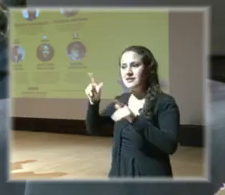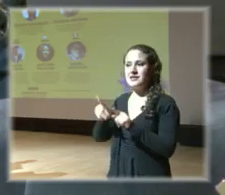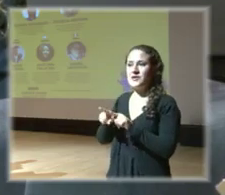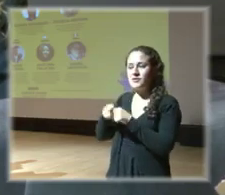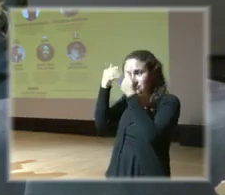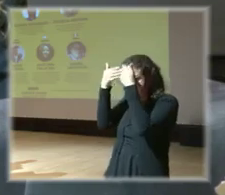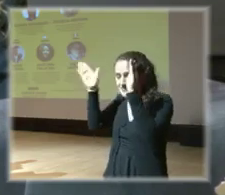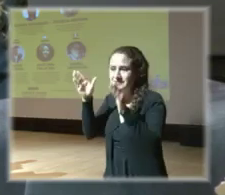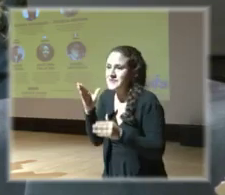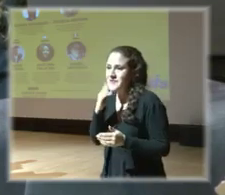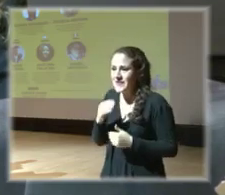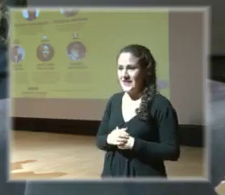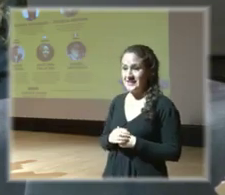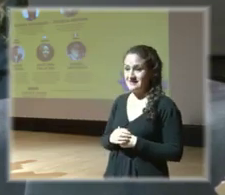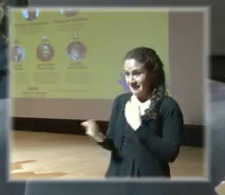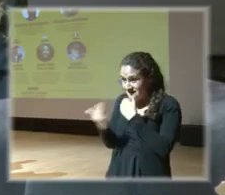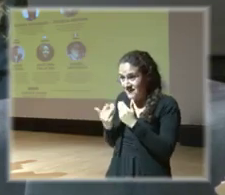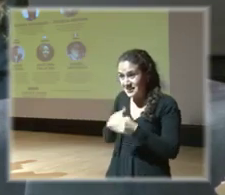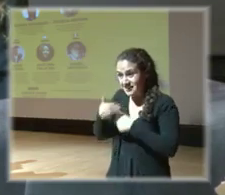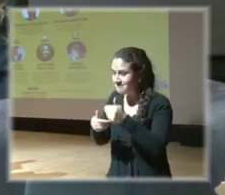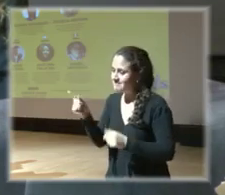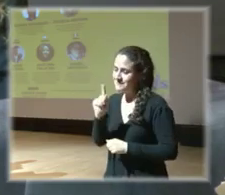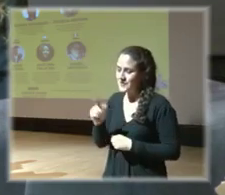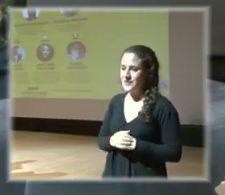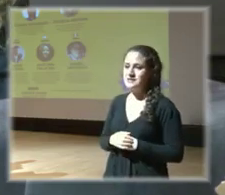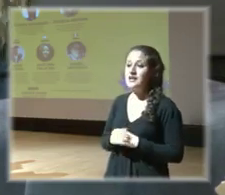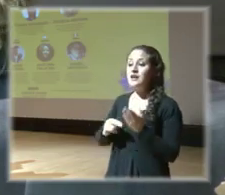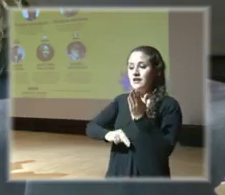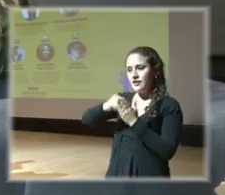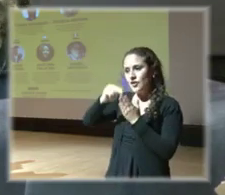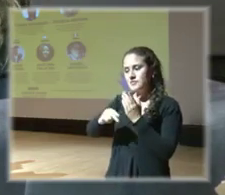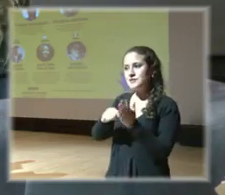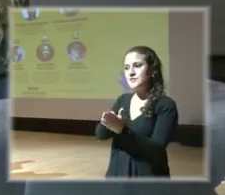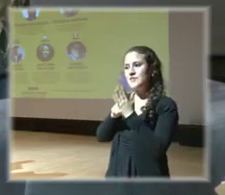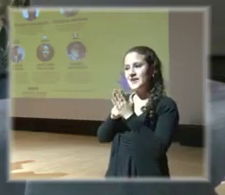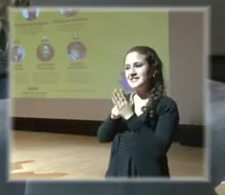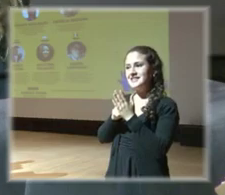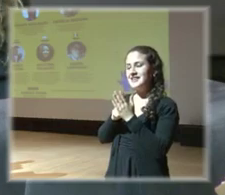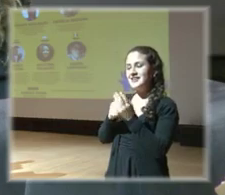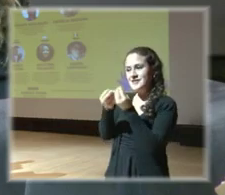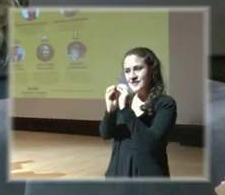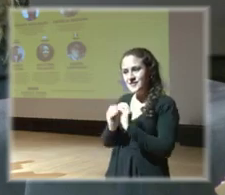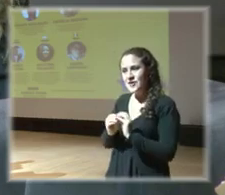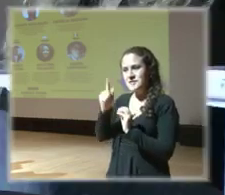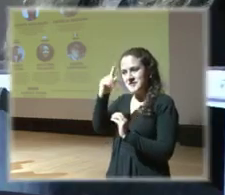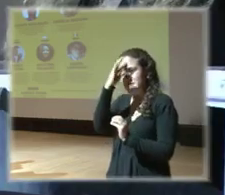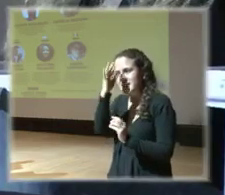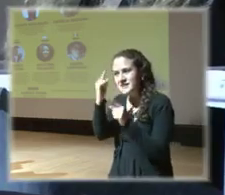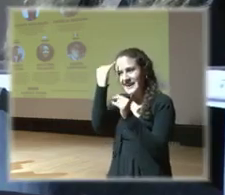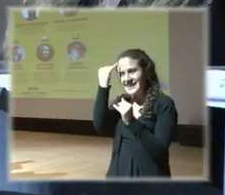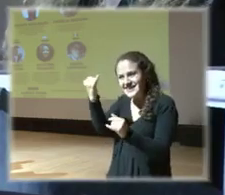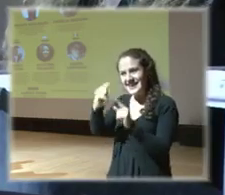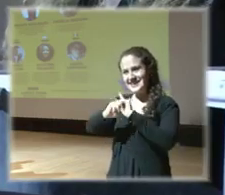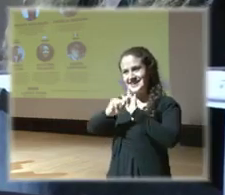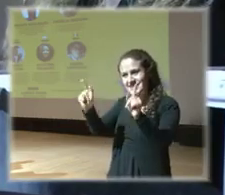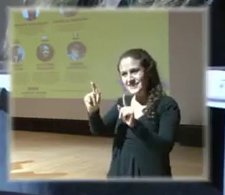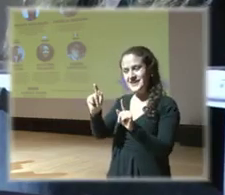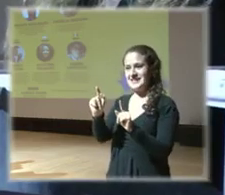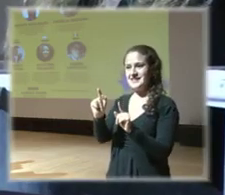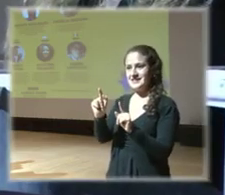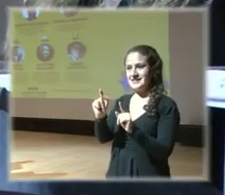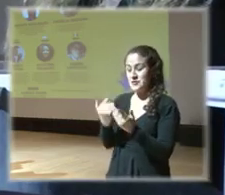no es fácil. La convención viene a traer otro modelo, ¿sí? Otro modelo filosófico, otro modelo